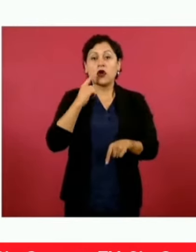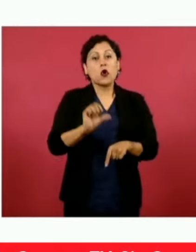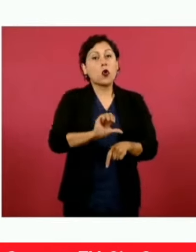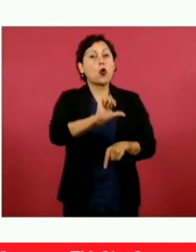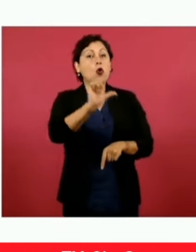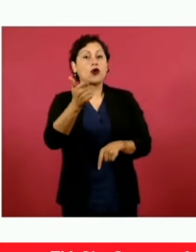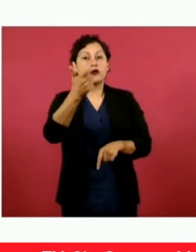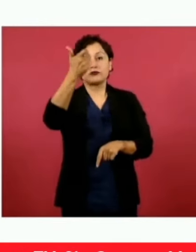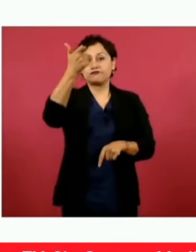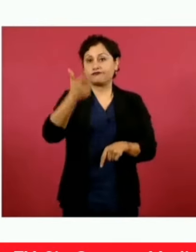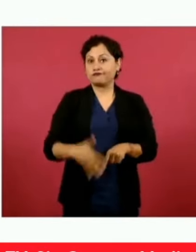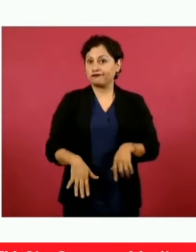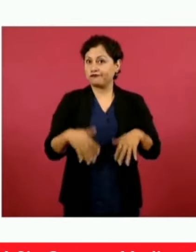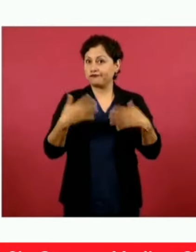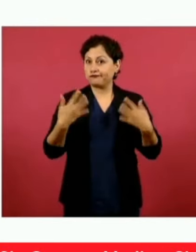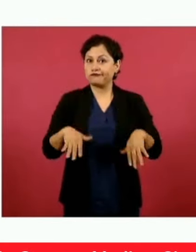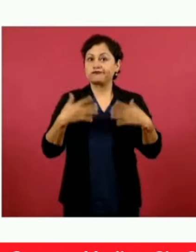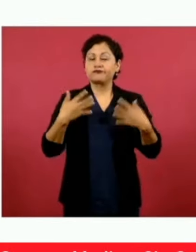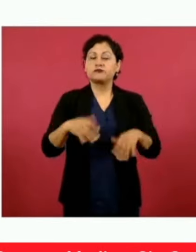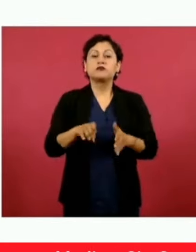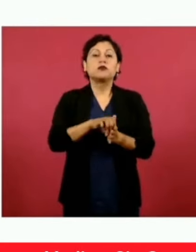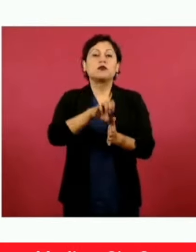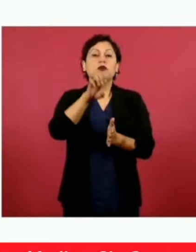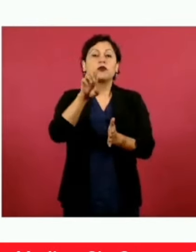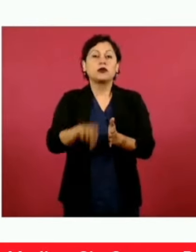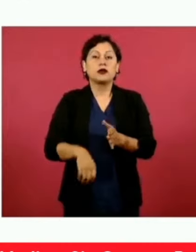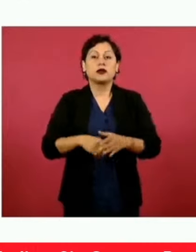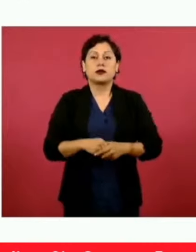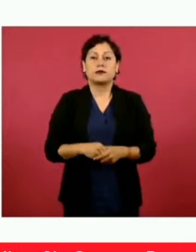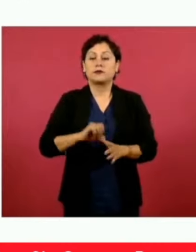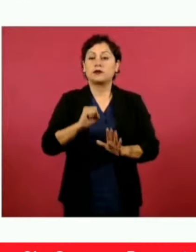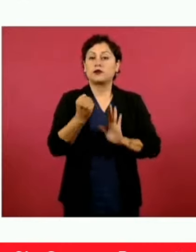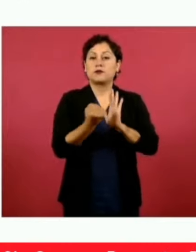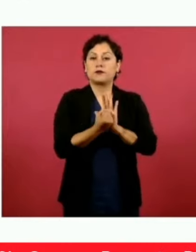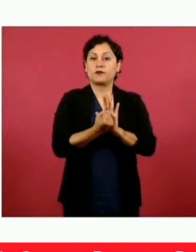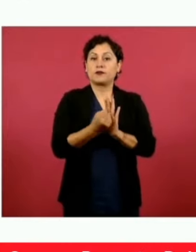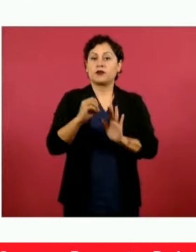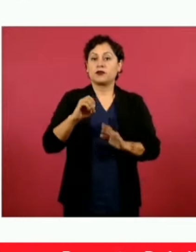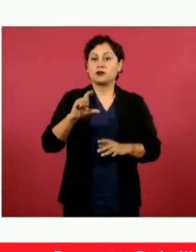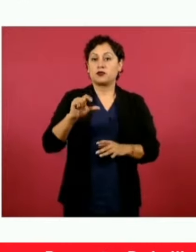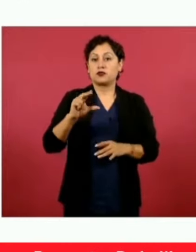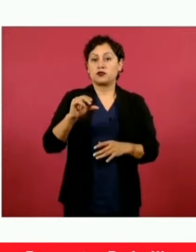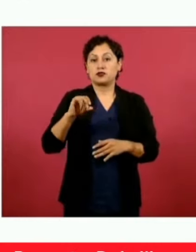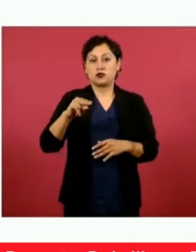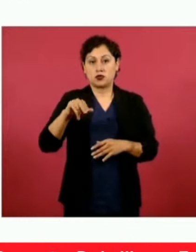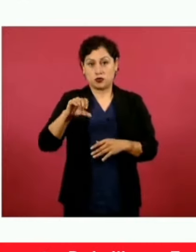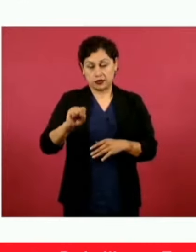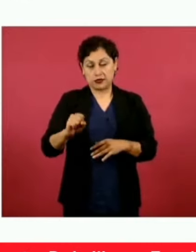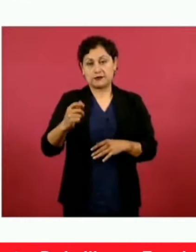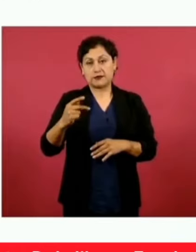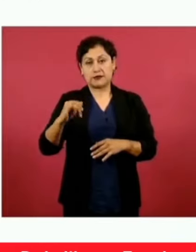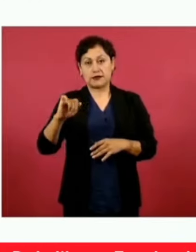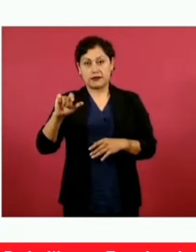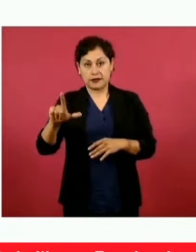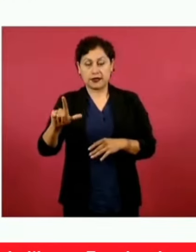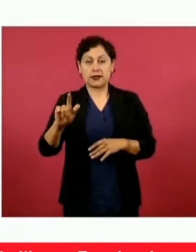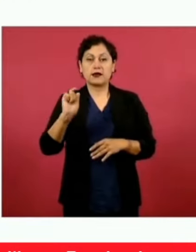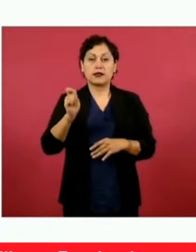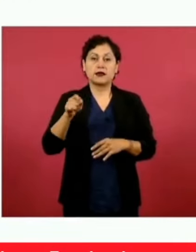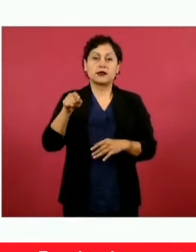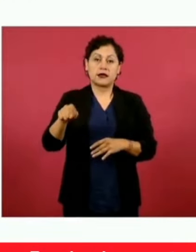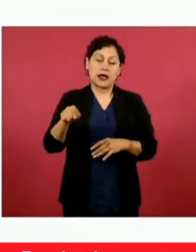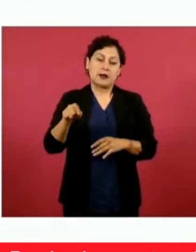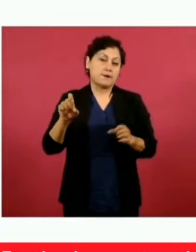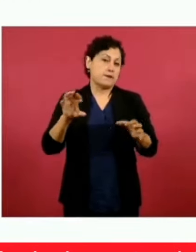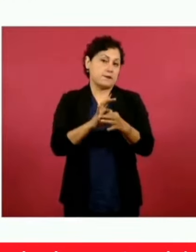esta franquicia, en el caso concreto de Soluciones PIL SAPI de CB, de una franquicia de